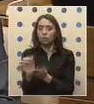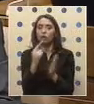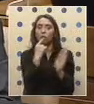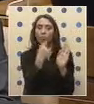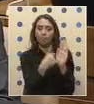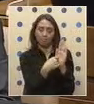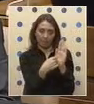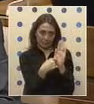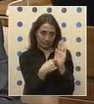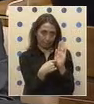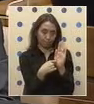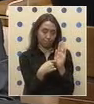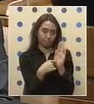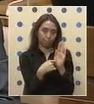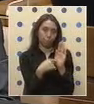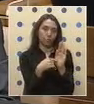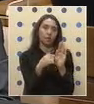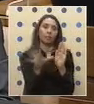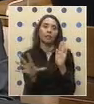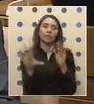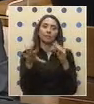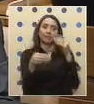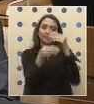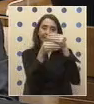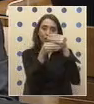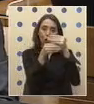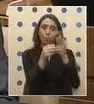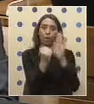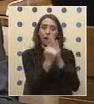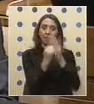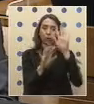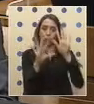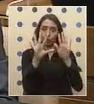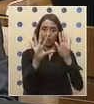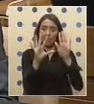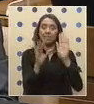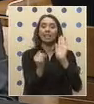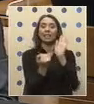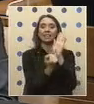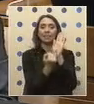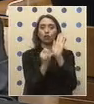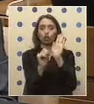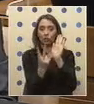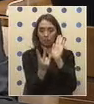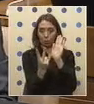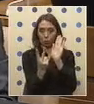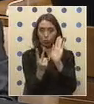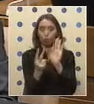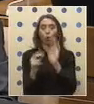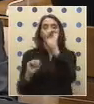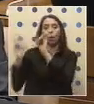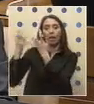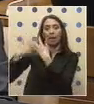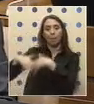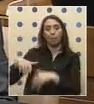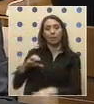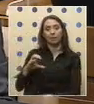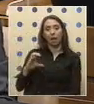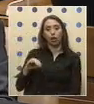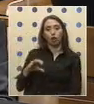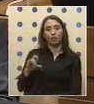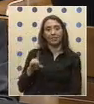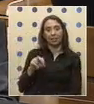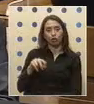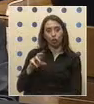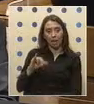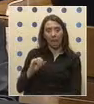Dice lo siguiente: incorpórase en el artículo 15 el siguiente inciso segundo. El concesionario o los